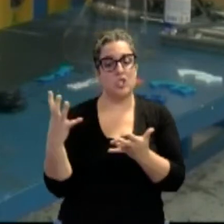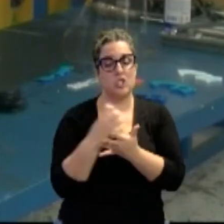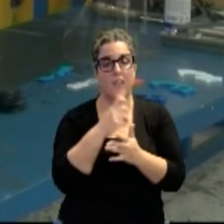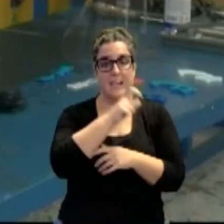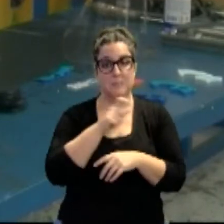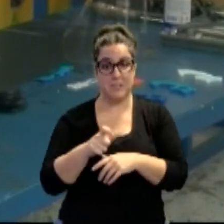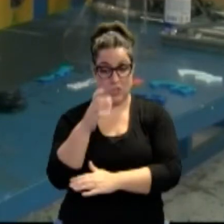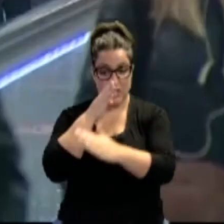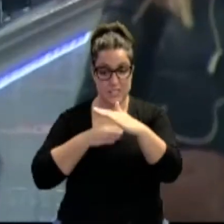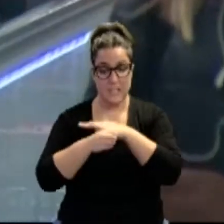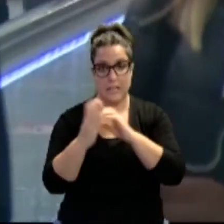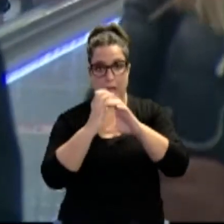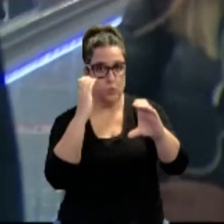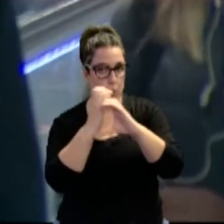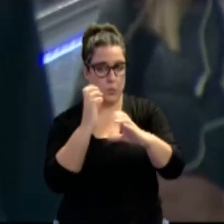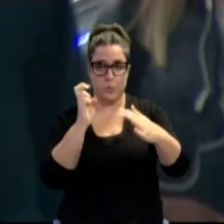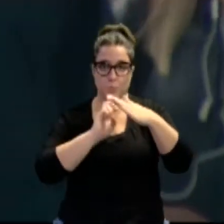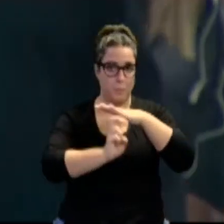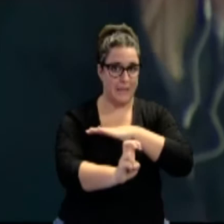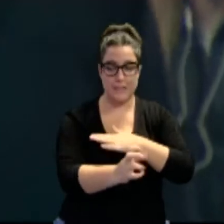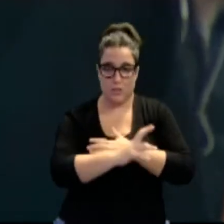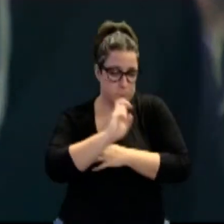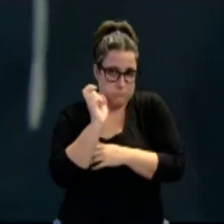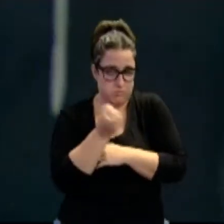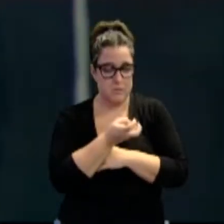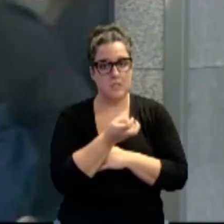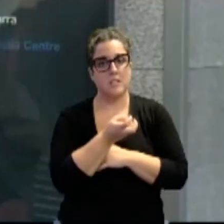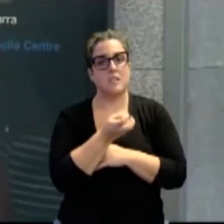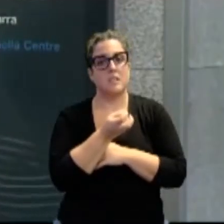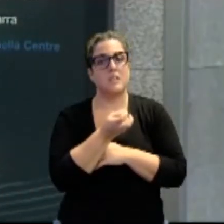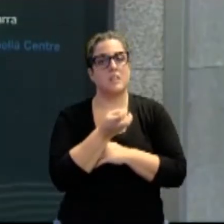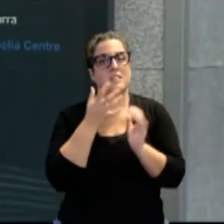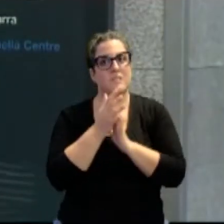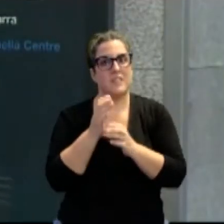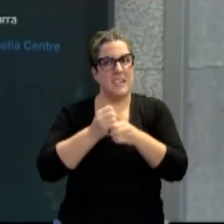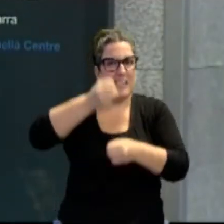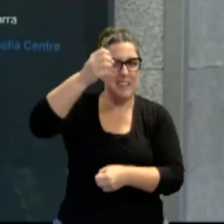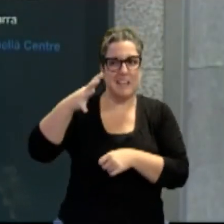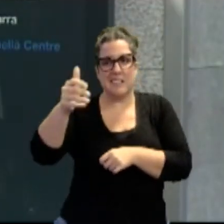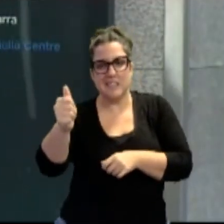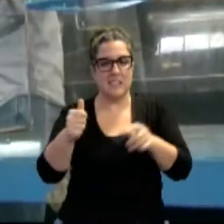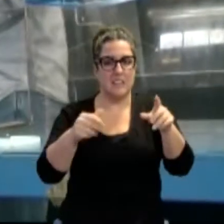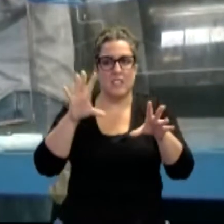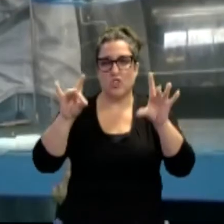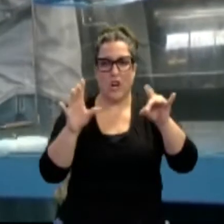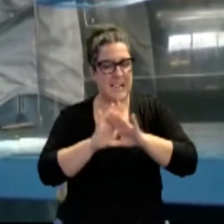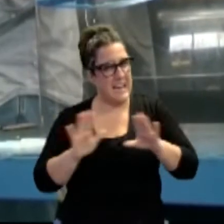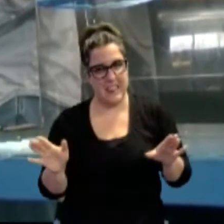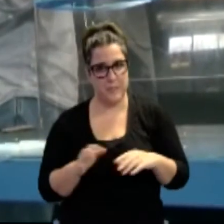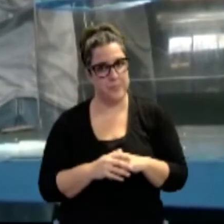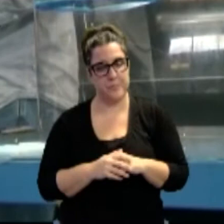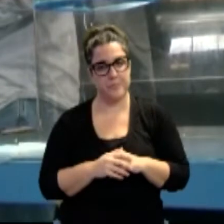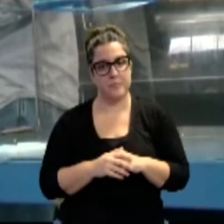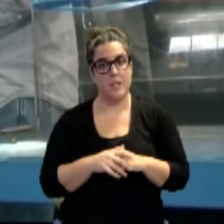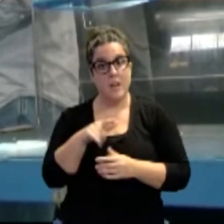entra a los autobuses, a los metros, etc., pues no tenga que tocar ninguna superficie aunque esté desinfectada. Un sistema